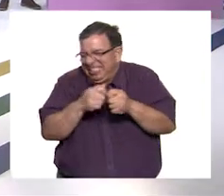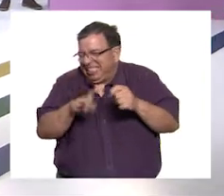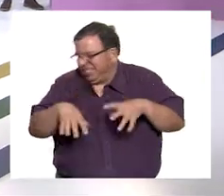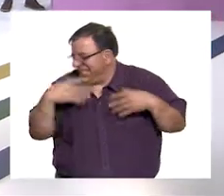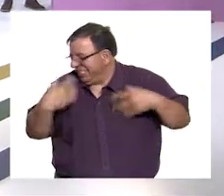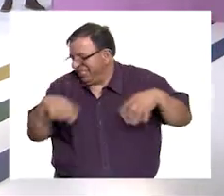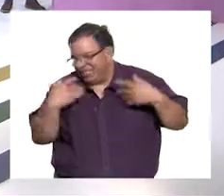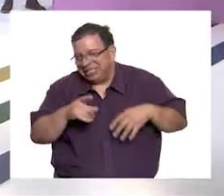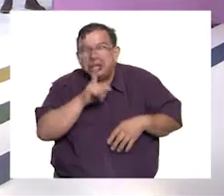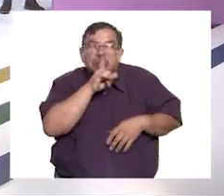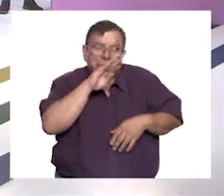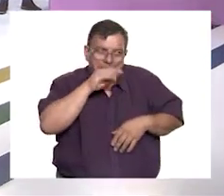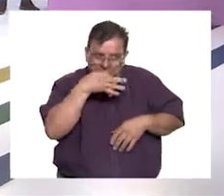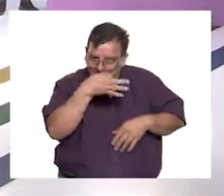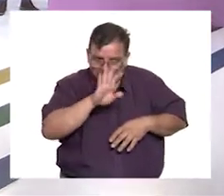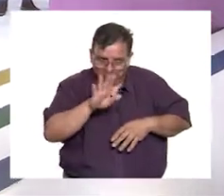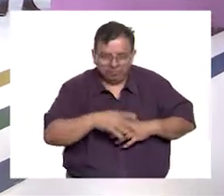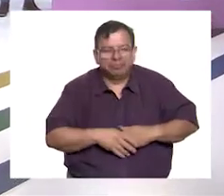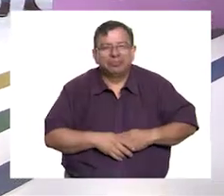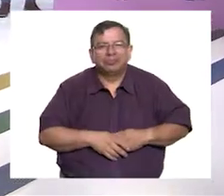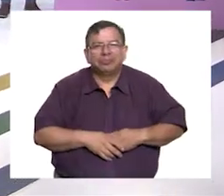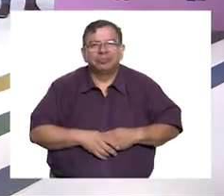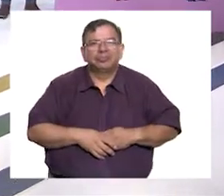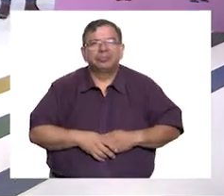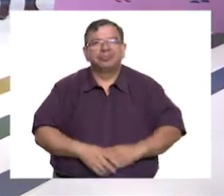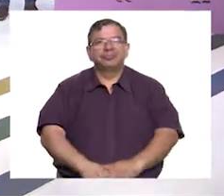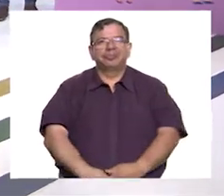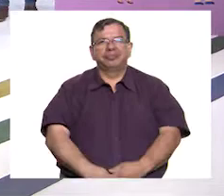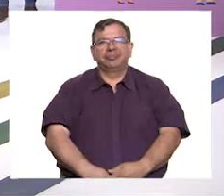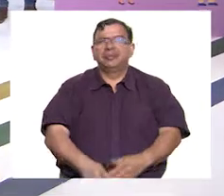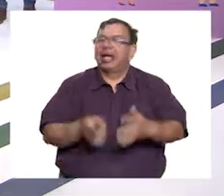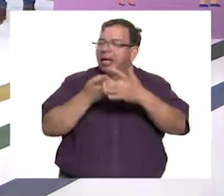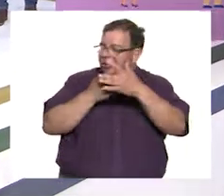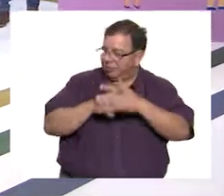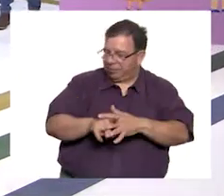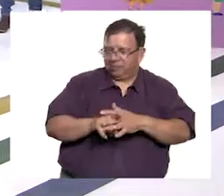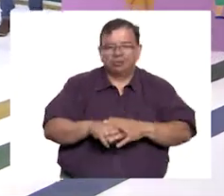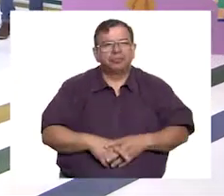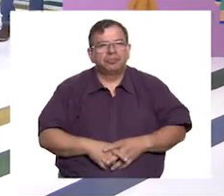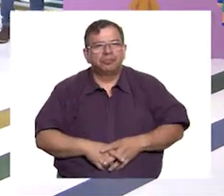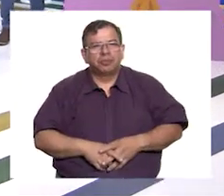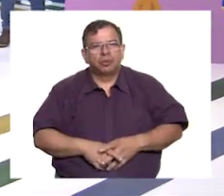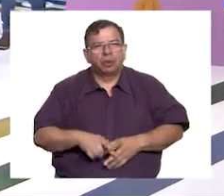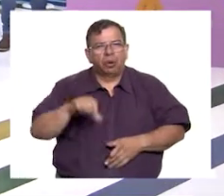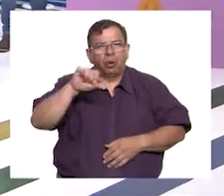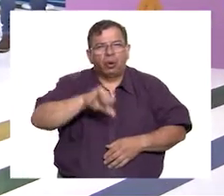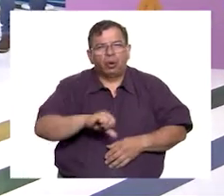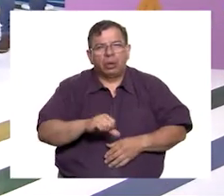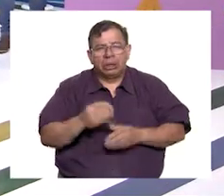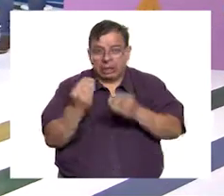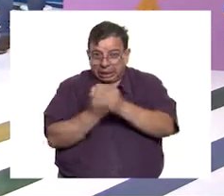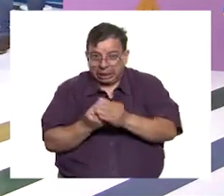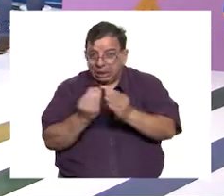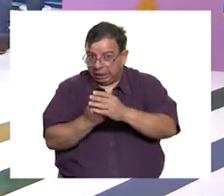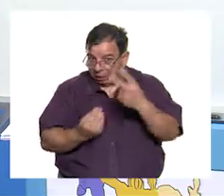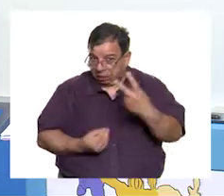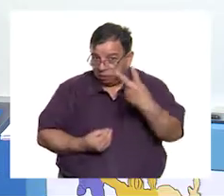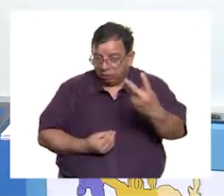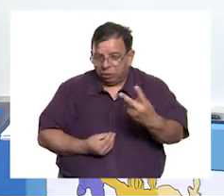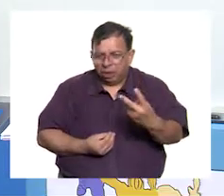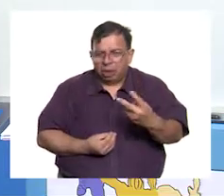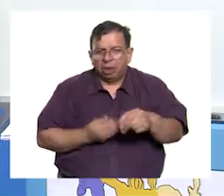Bueno, Tom, pues entonces comencemos, ¿no? Muy bien. Les propongo que hoy y en las siguientes 2 sesiones